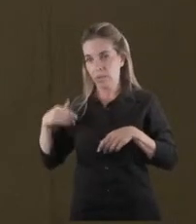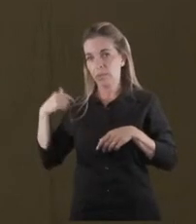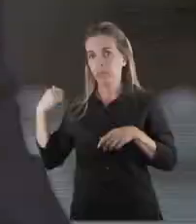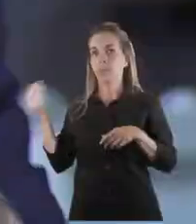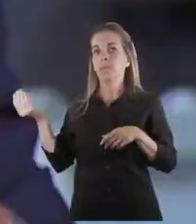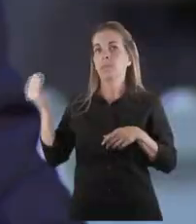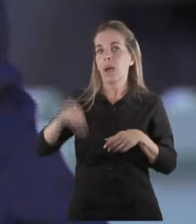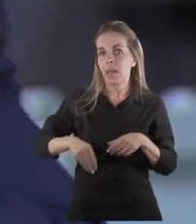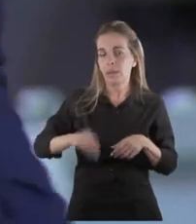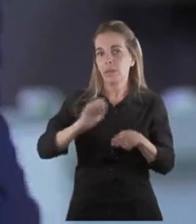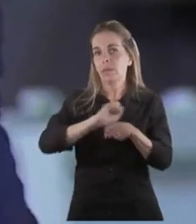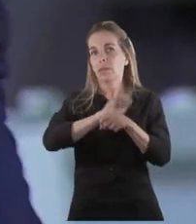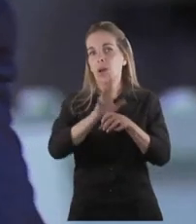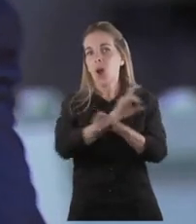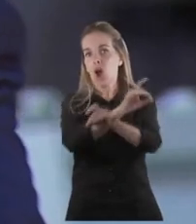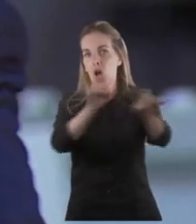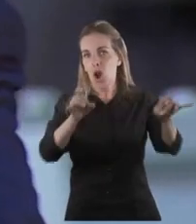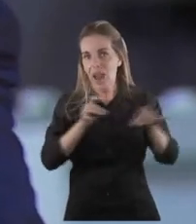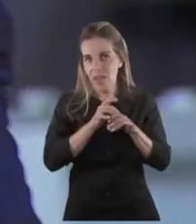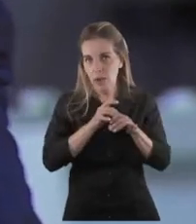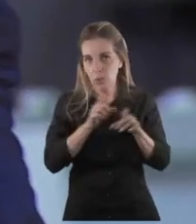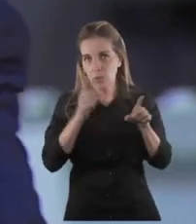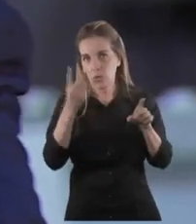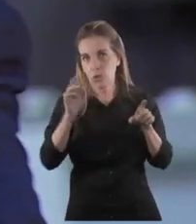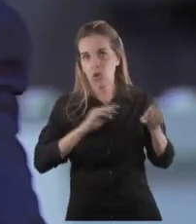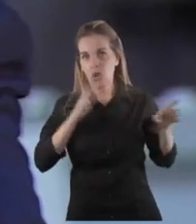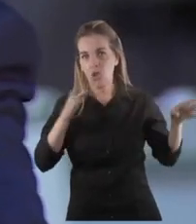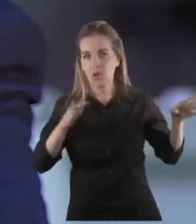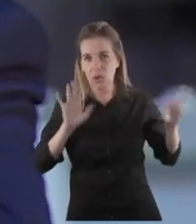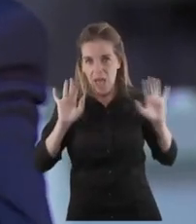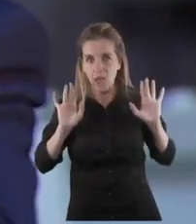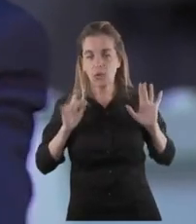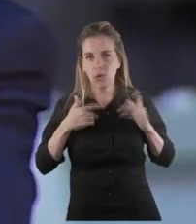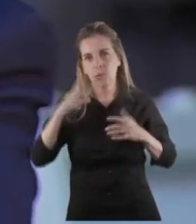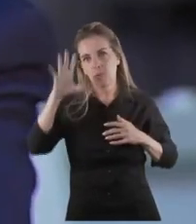que la pudimos sobrellevar. Yo me acuerdo siempre,